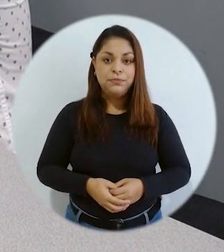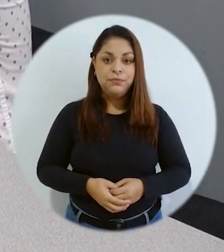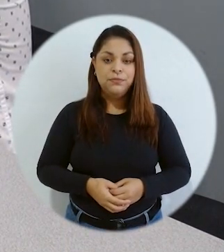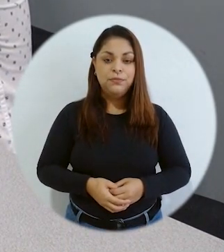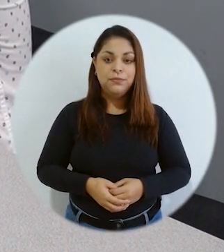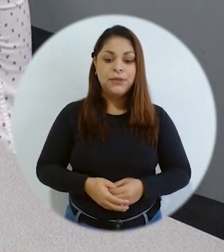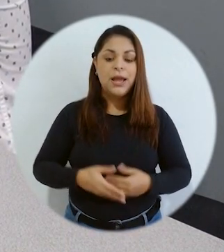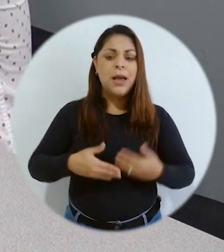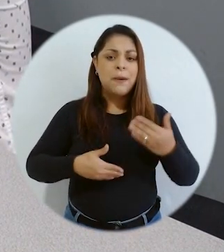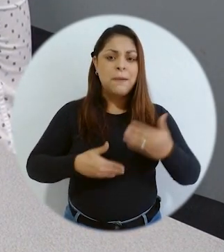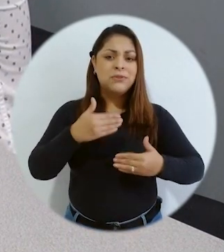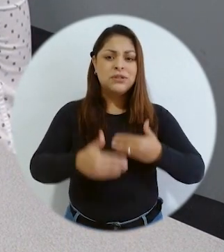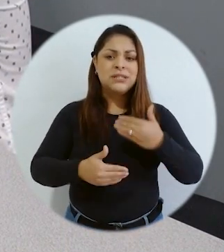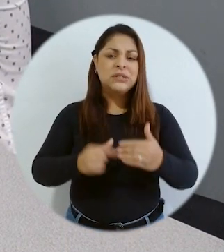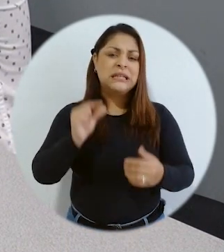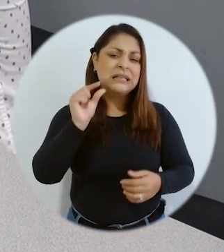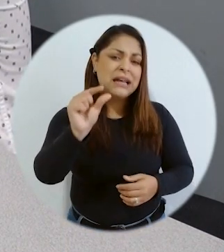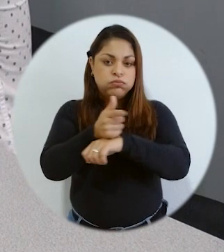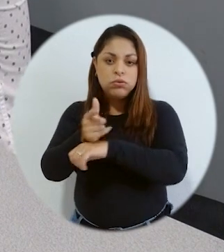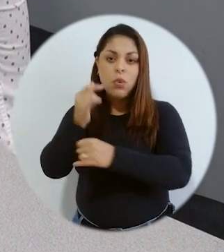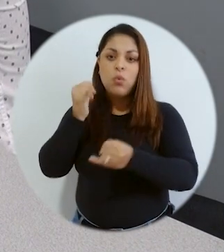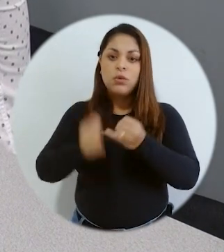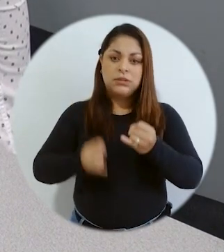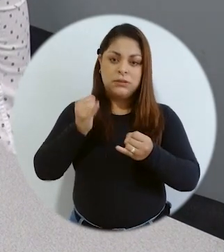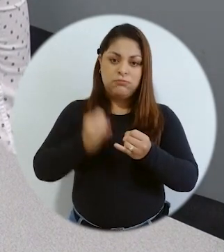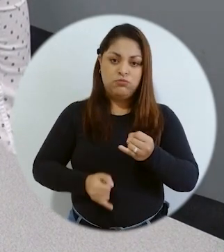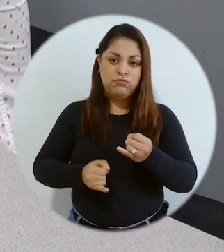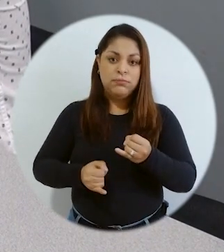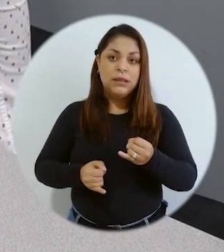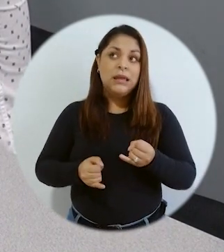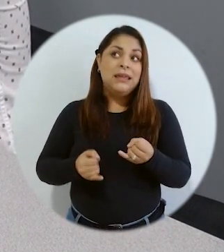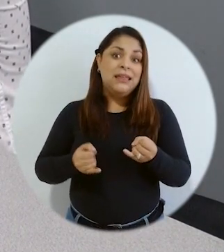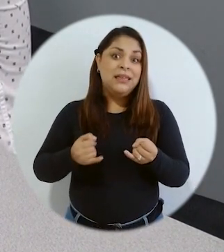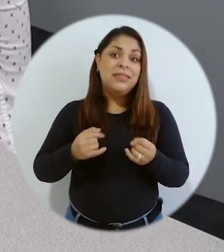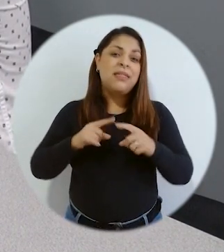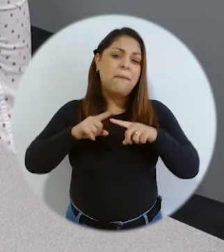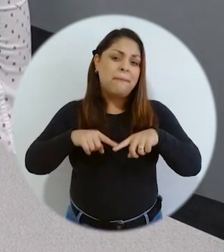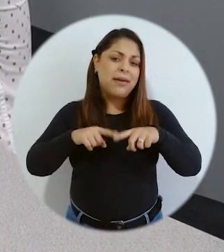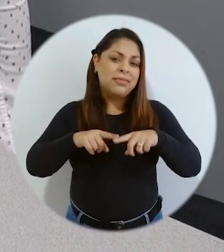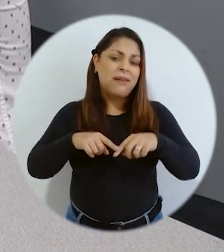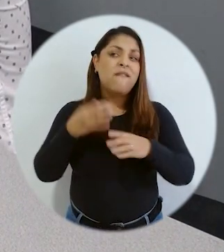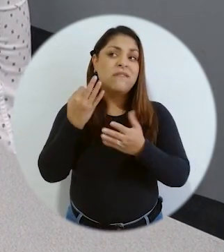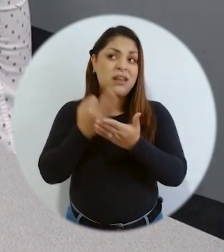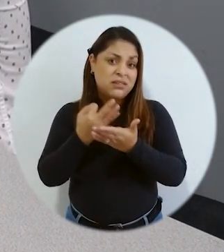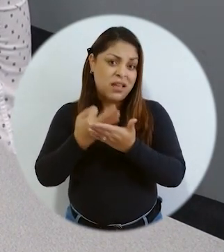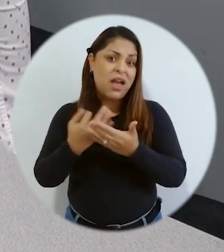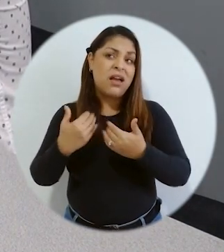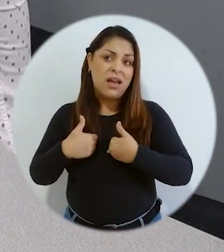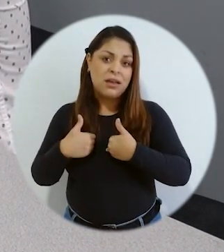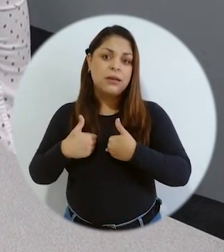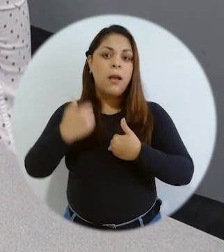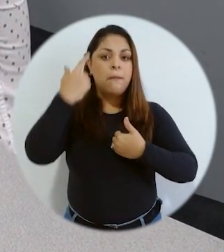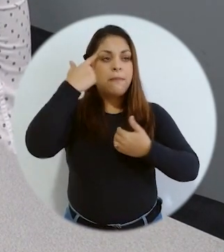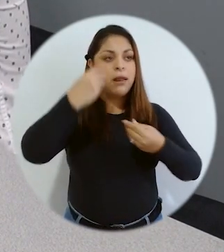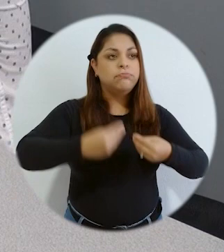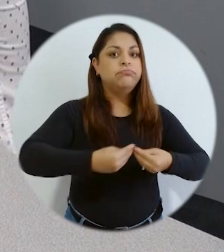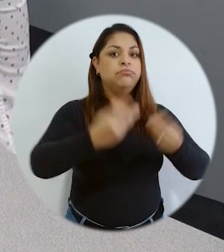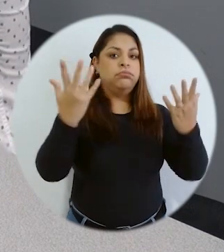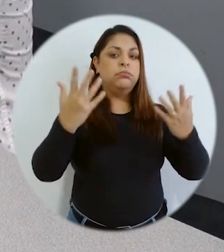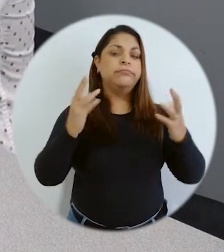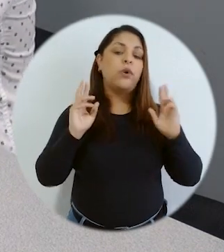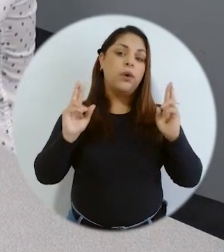y Narrativas de la Memoria de América Latina, y el Instituto de Estudios Latinoamericanos, el IDELA de la Universidad Nacional, para